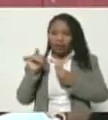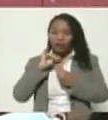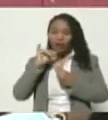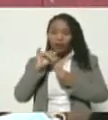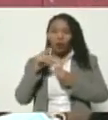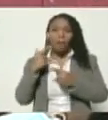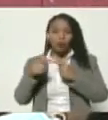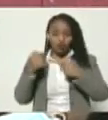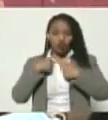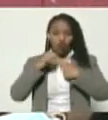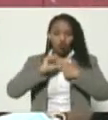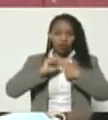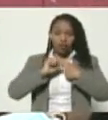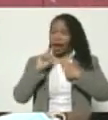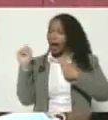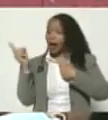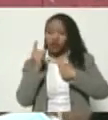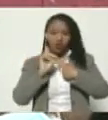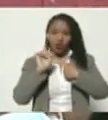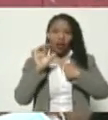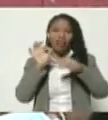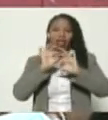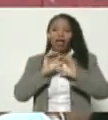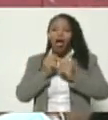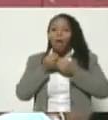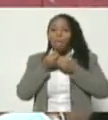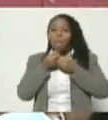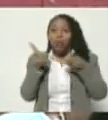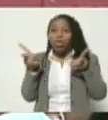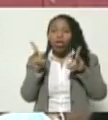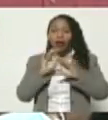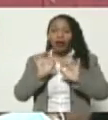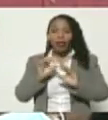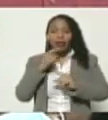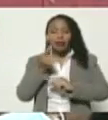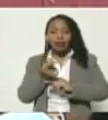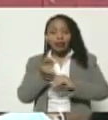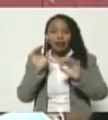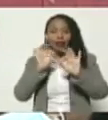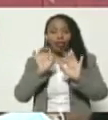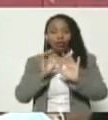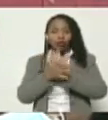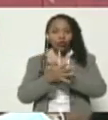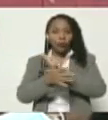información, porque no queremos que nada salga hasta no tener